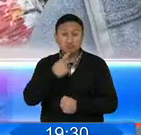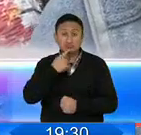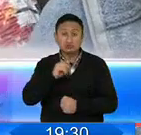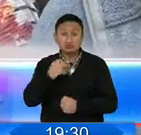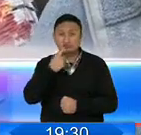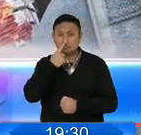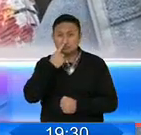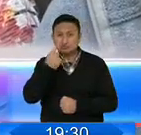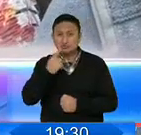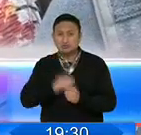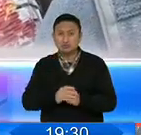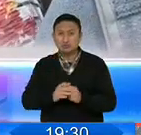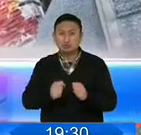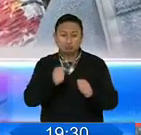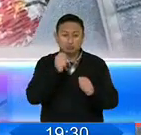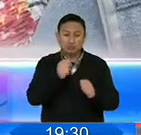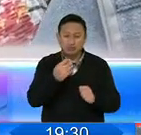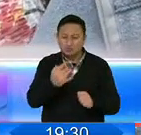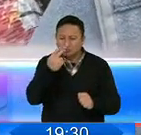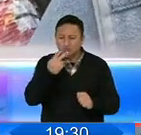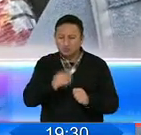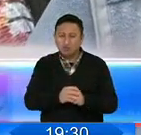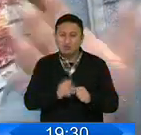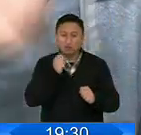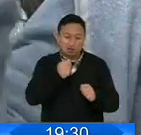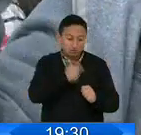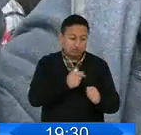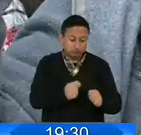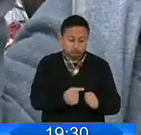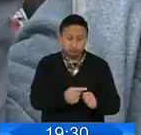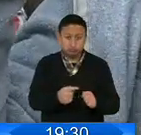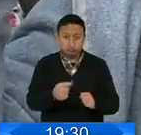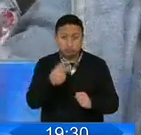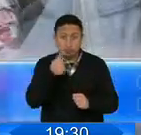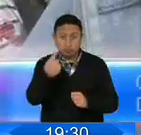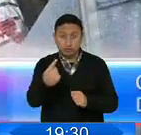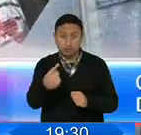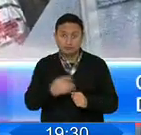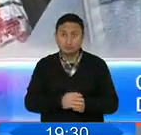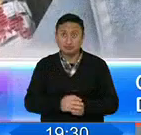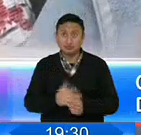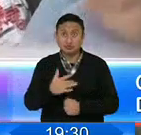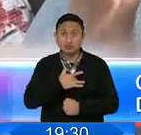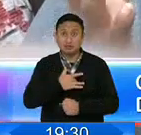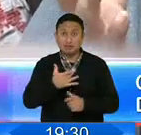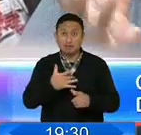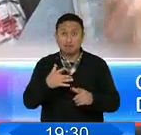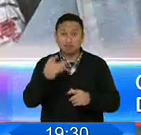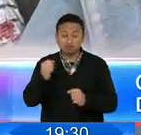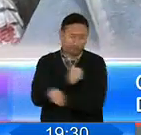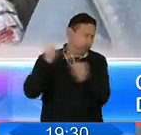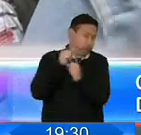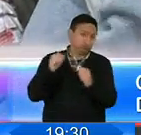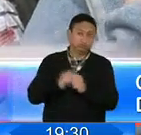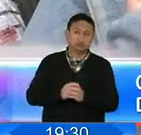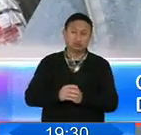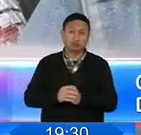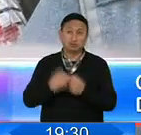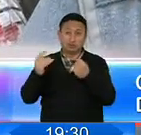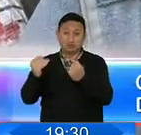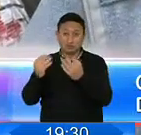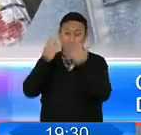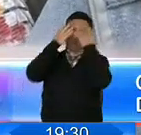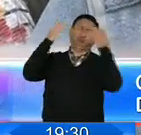gas y ha prendido una vela, me dice. Y al rato que yo estaba al frente en mi cuarto, yo sentí que explotó el vidrio y me llegó la llama a la